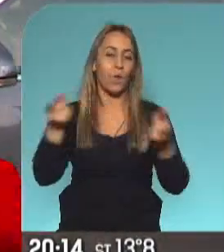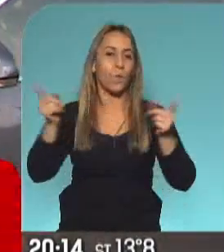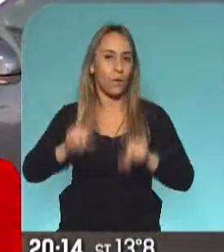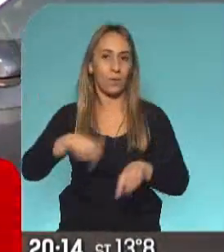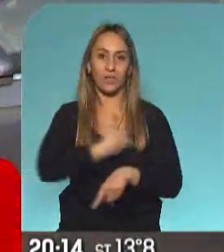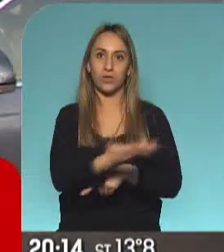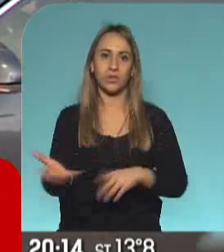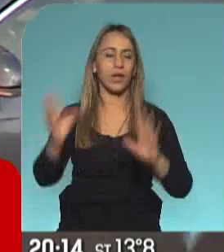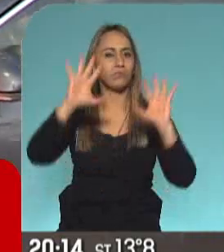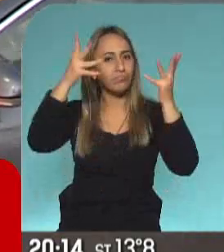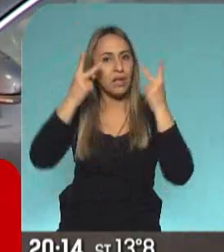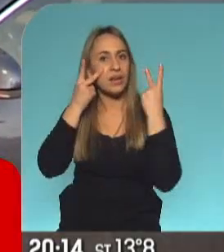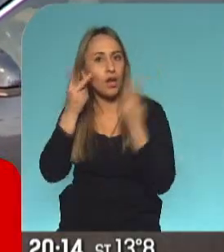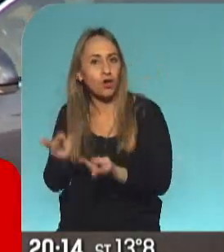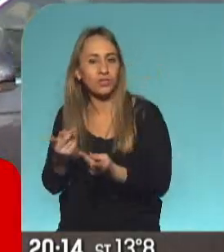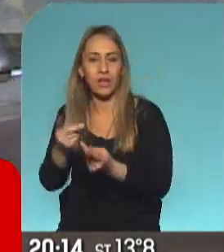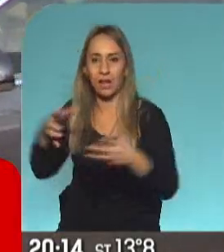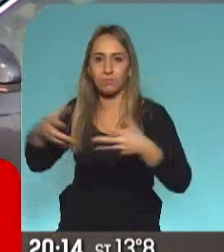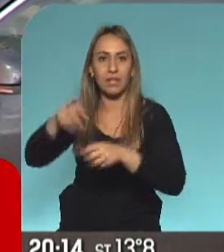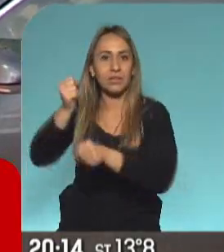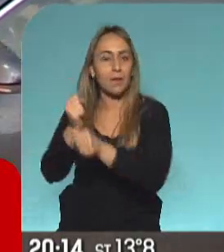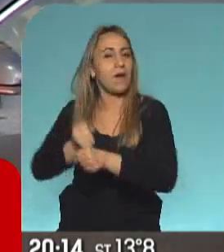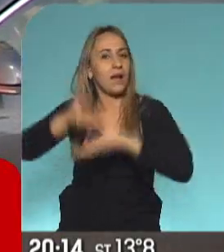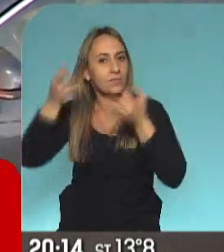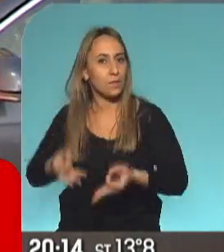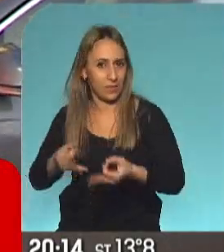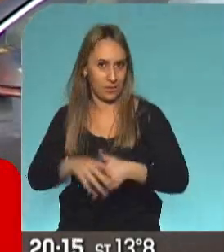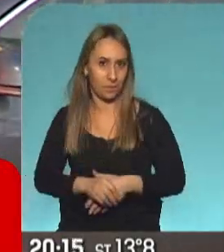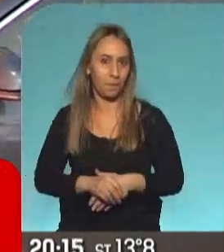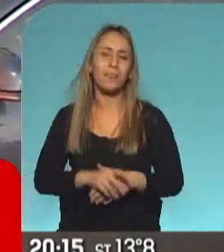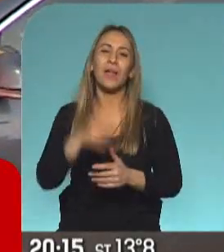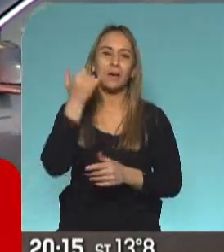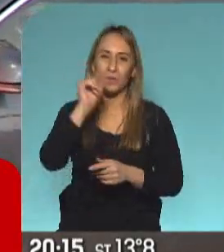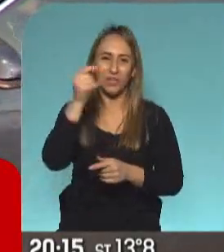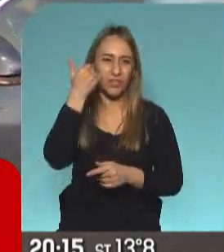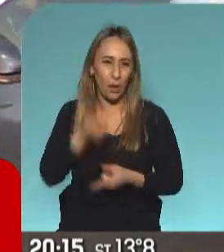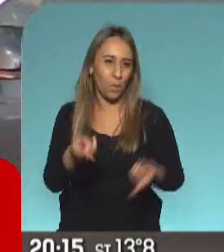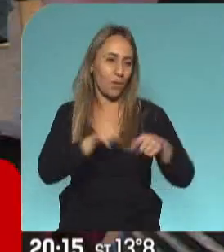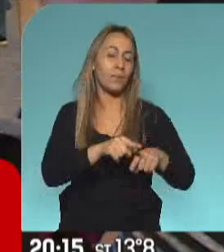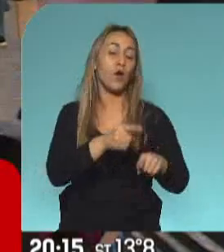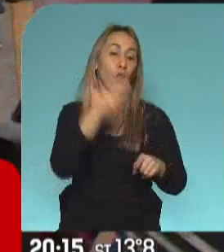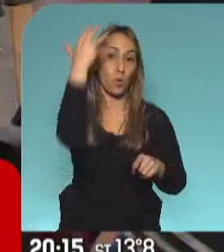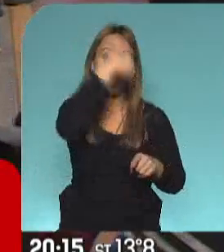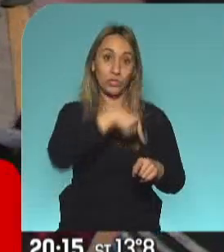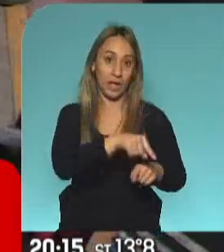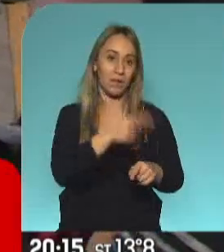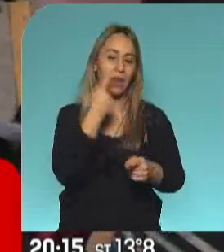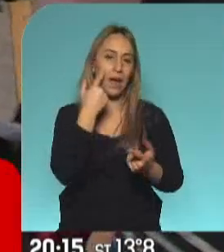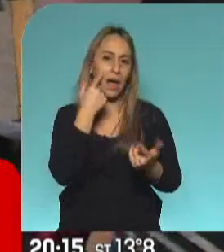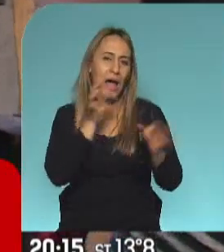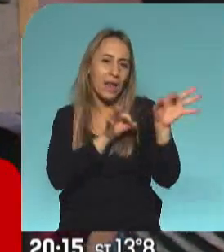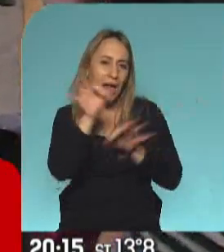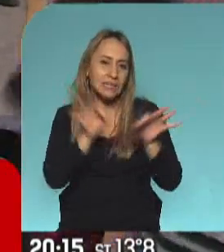reconociendo quiénes verdaderamente trabajan. Ya estoy con Lucía nuevamente para que sigamos entendiendo desde lo político, desde